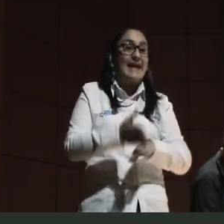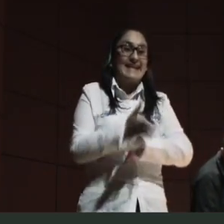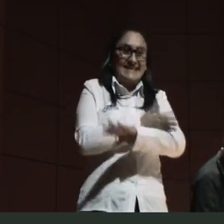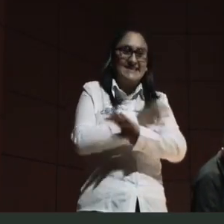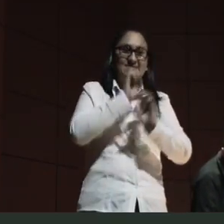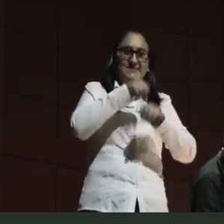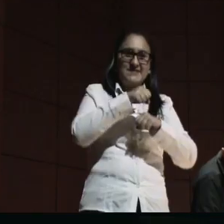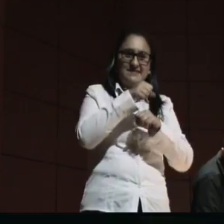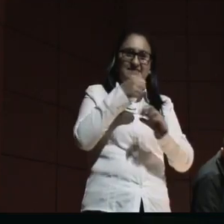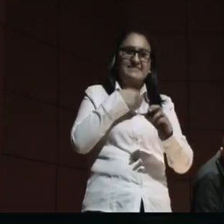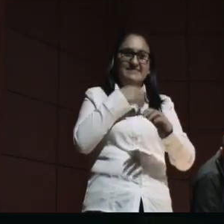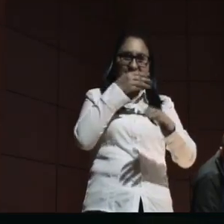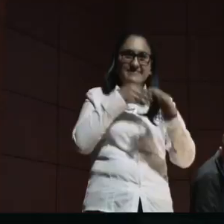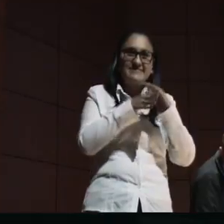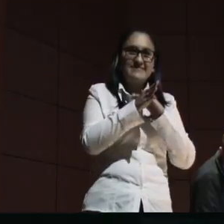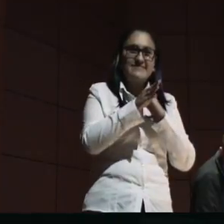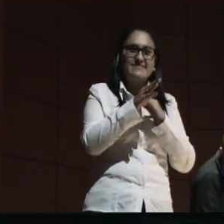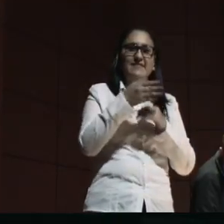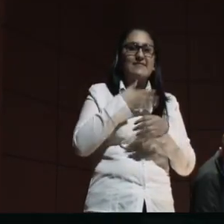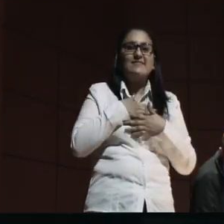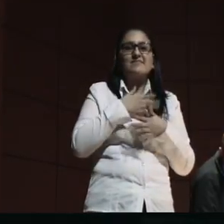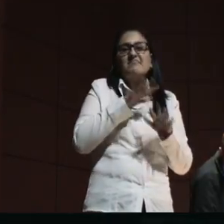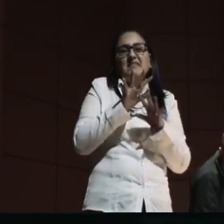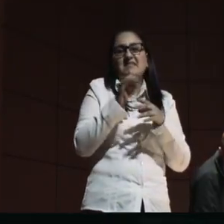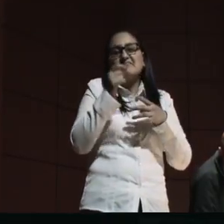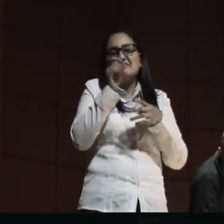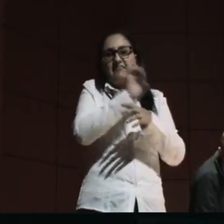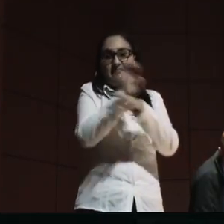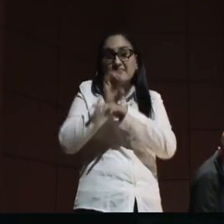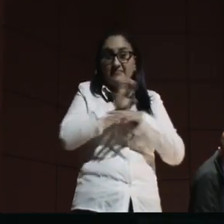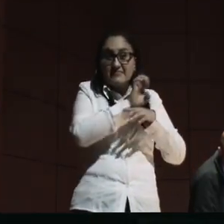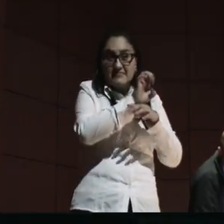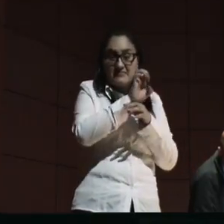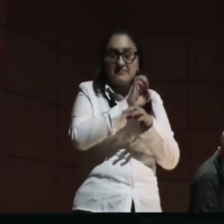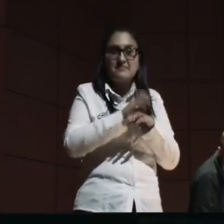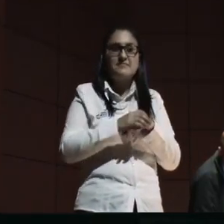Antes de poder ingresar a cualquier entidad,